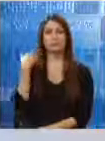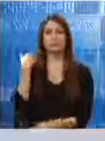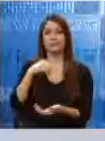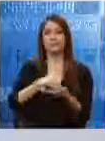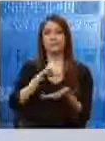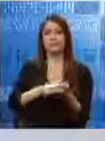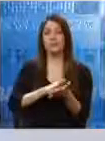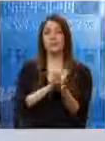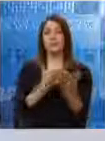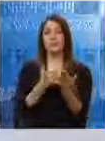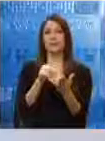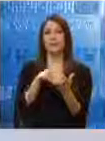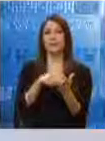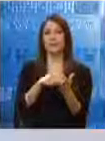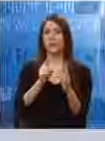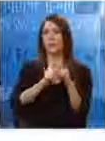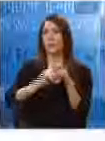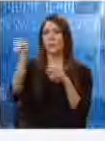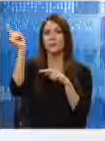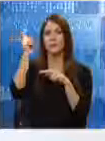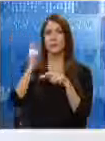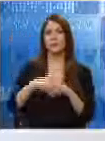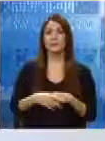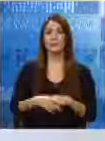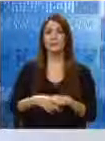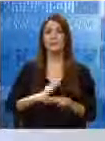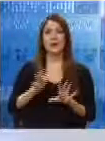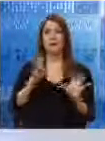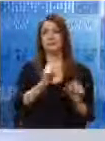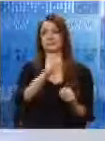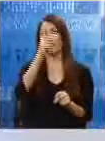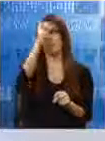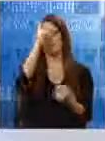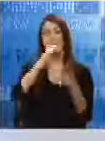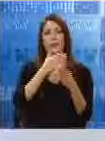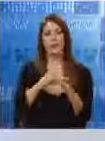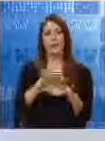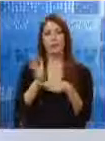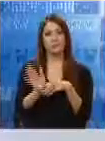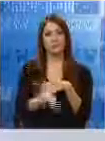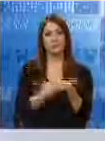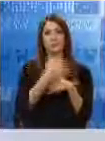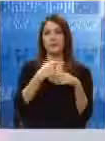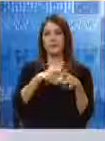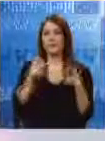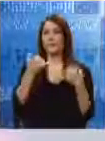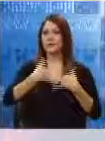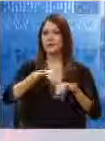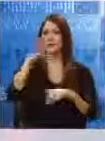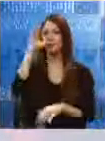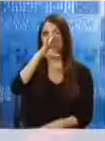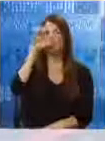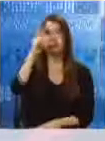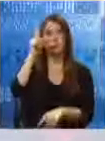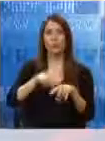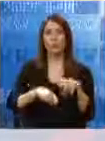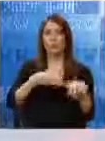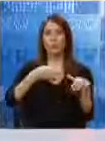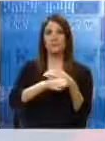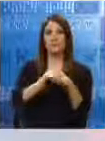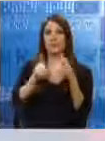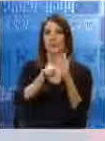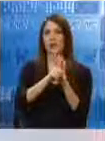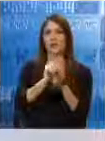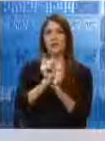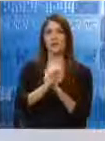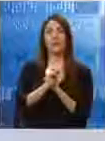Interpol y pasaporte revocado, huyó del Ecuador. Fue detenido en Perú y luego liberado. Continúa su búsqueda. No puede entrar legalmente en ningún país.